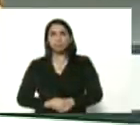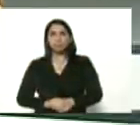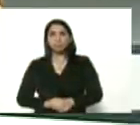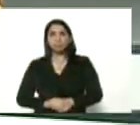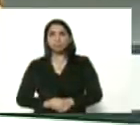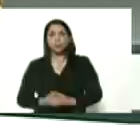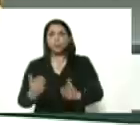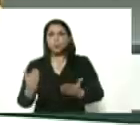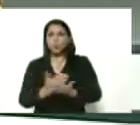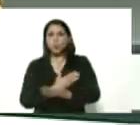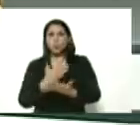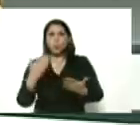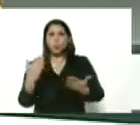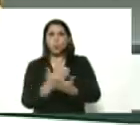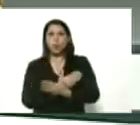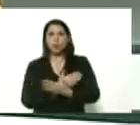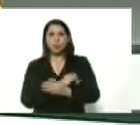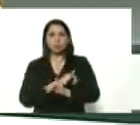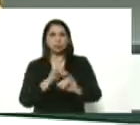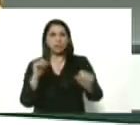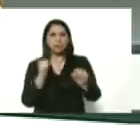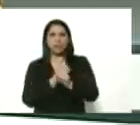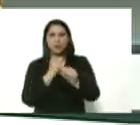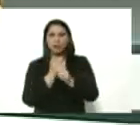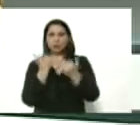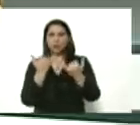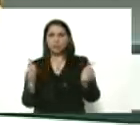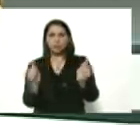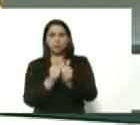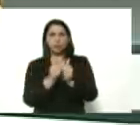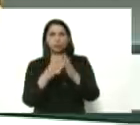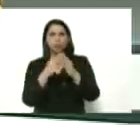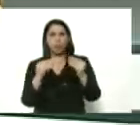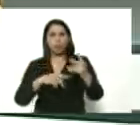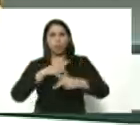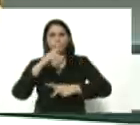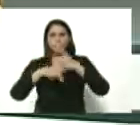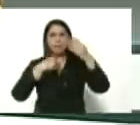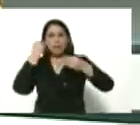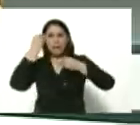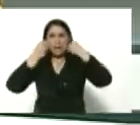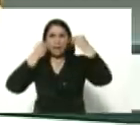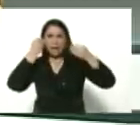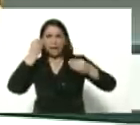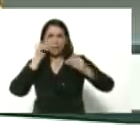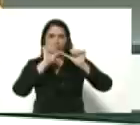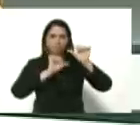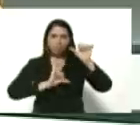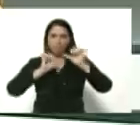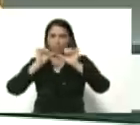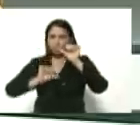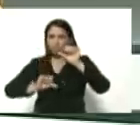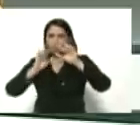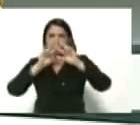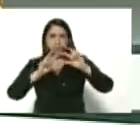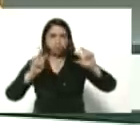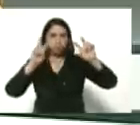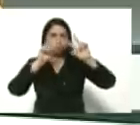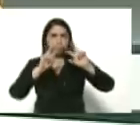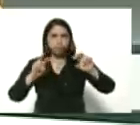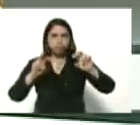cuadernos que están siendo trabajados ahorita con todos los planes, lujo de detalle,